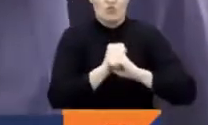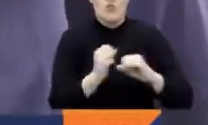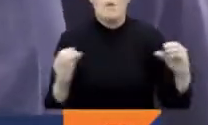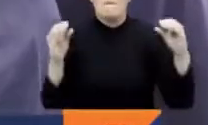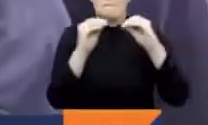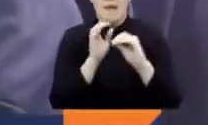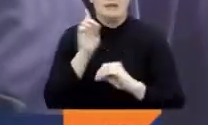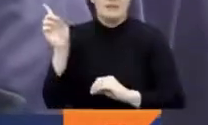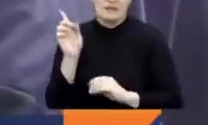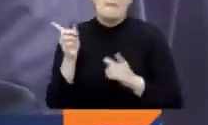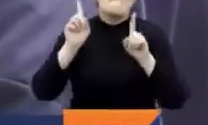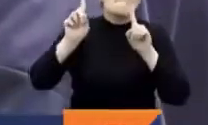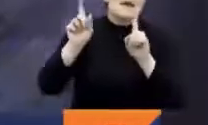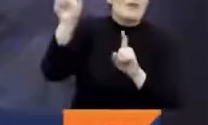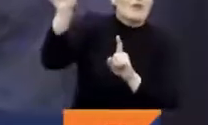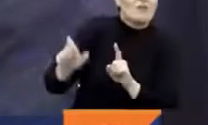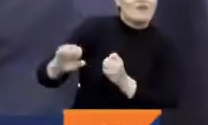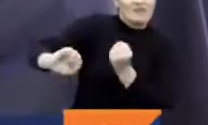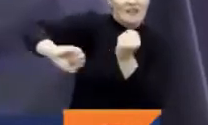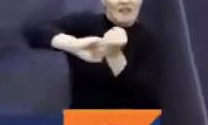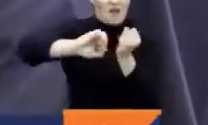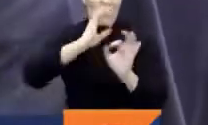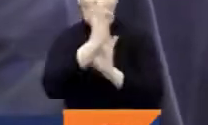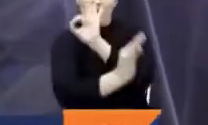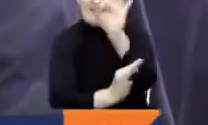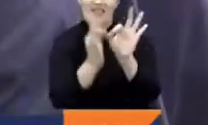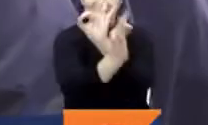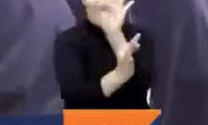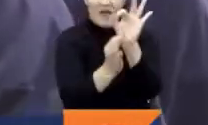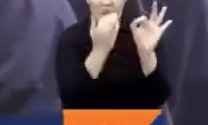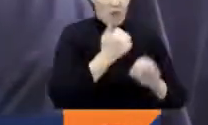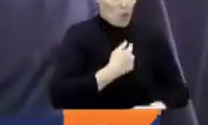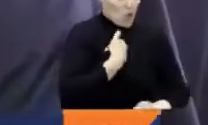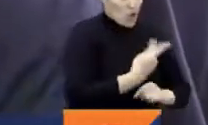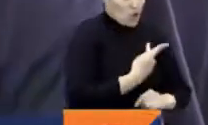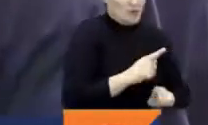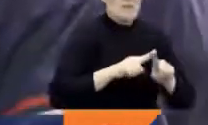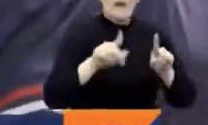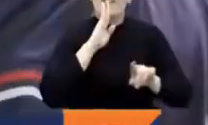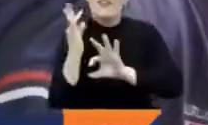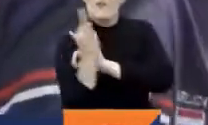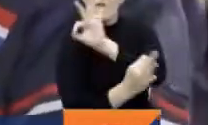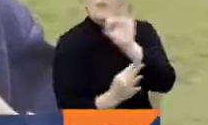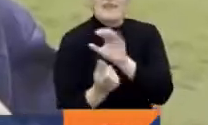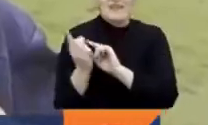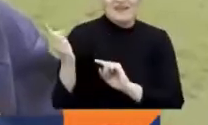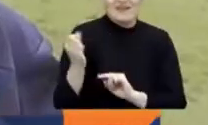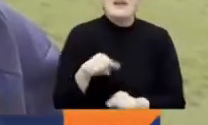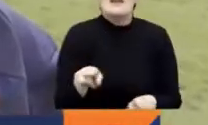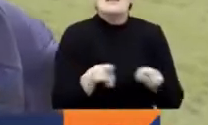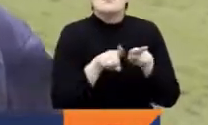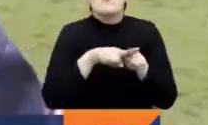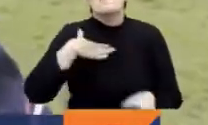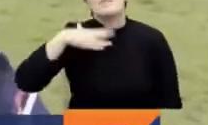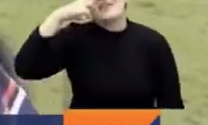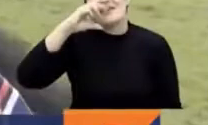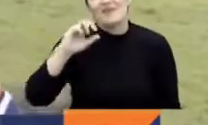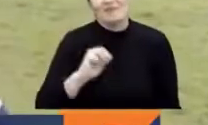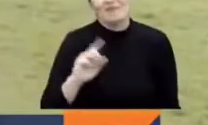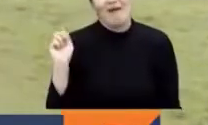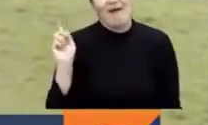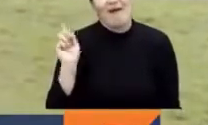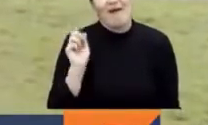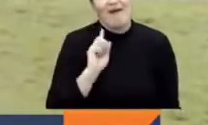cuidados y sacrificios de Rafael Tineo, esa medalla de oro no hubiera sido posible. Ese es como fuera mi hijo, de verdad, porque tengo muchos años